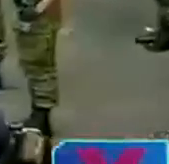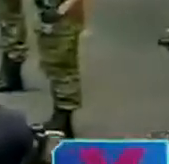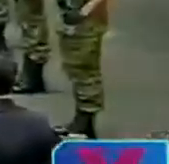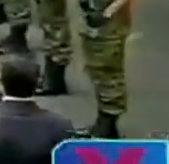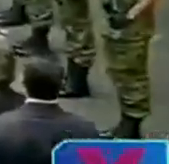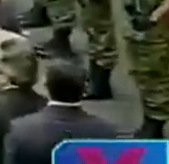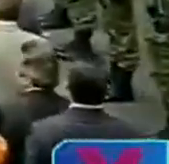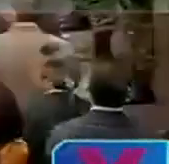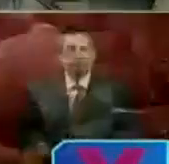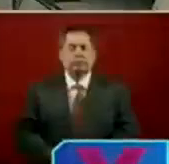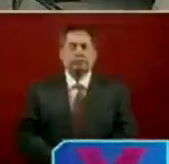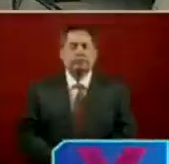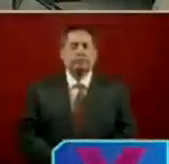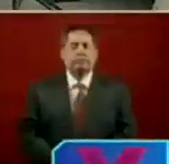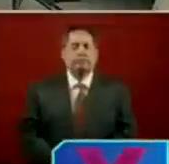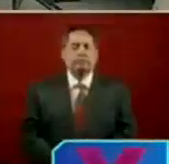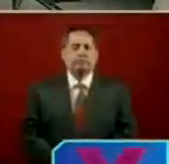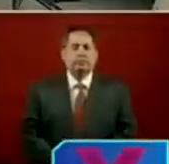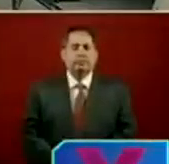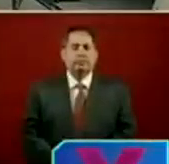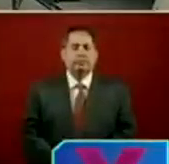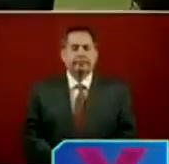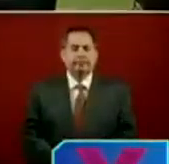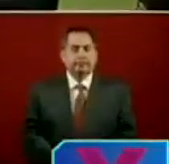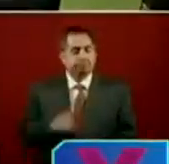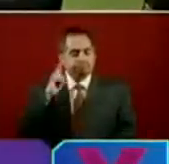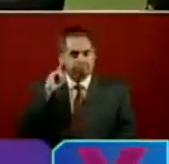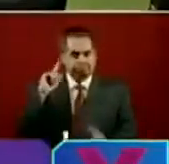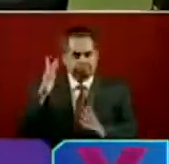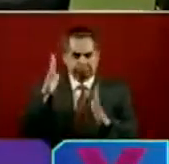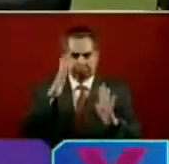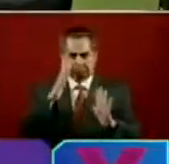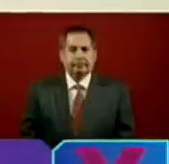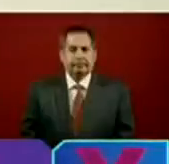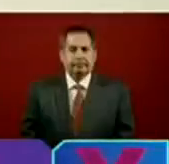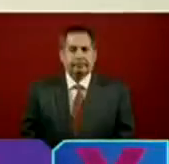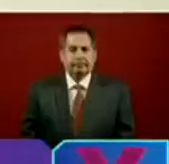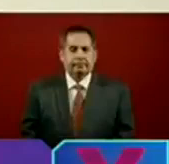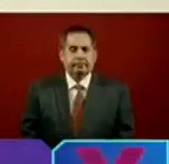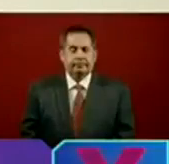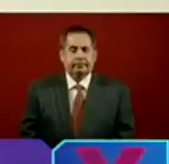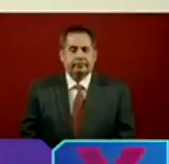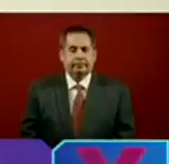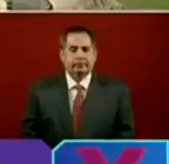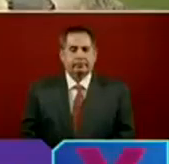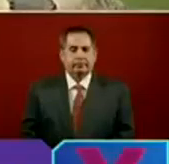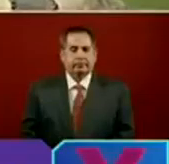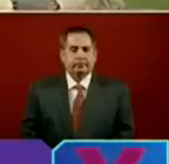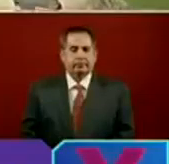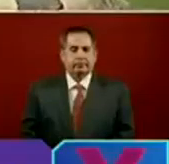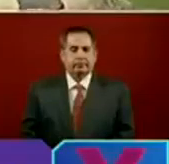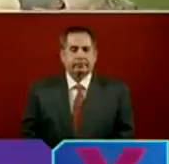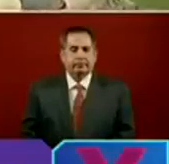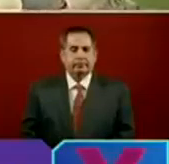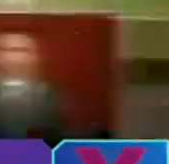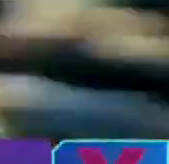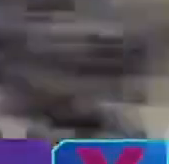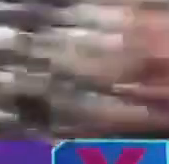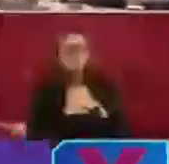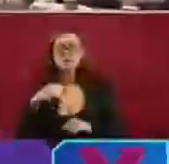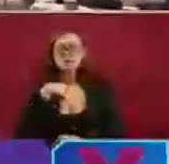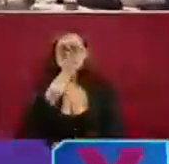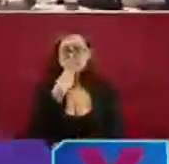Nos interesa. El primer informe oficial de Andrés Manuel López Obrador Fue considerado el tercero desde que inició su